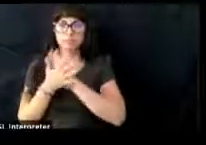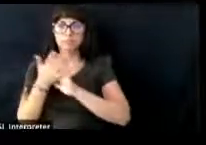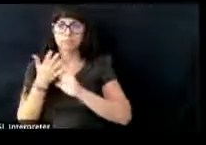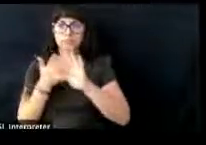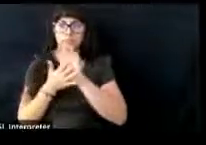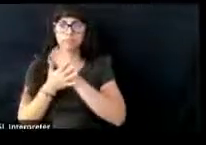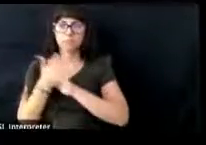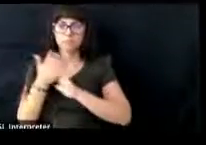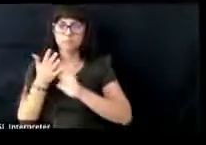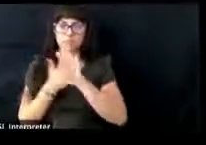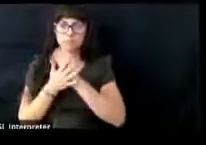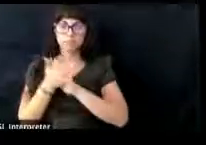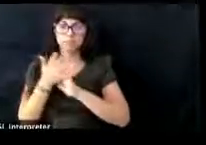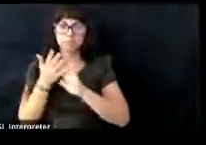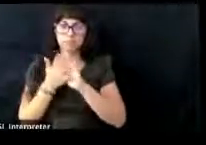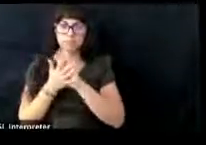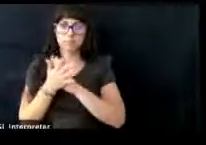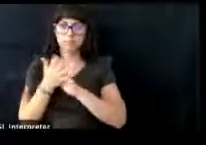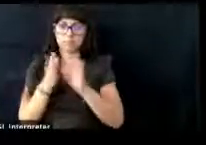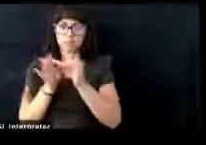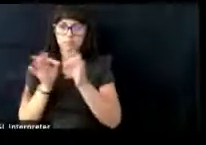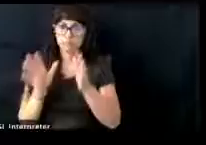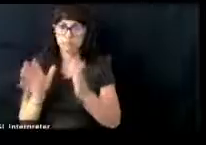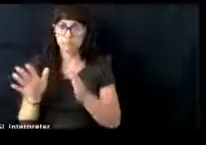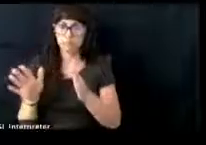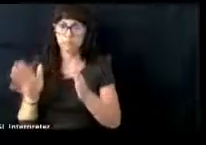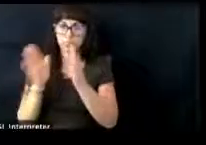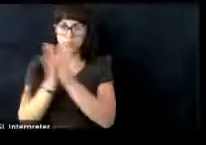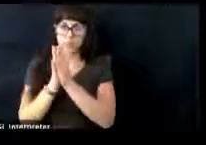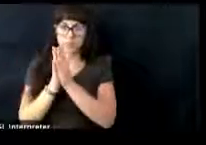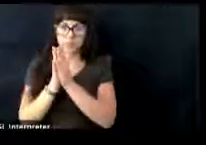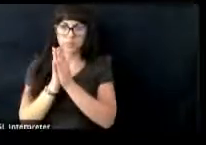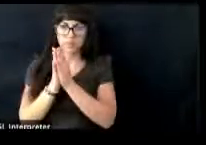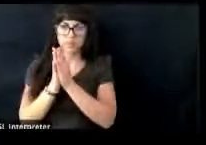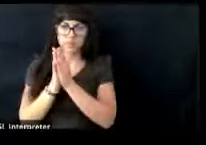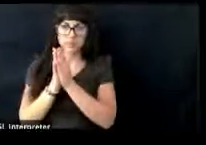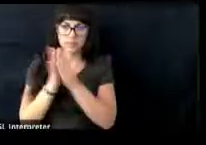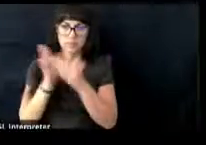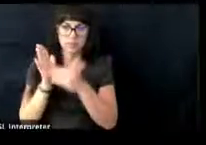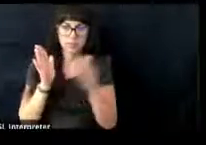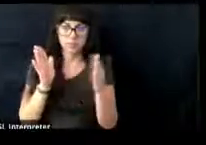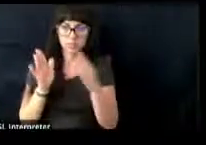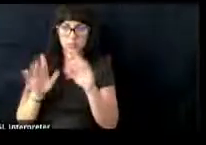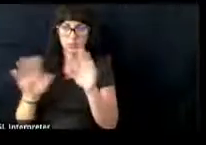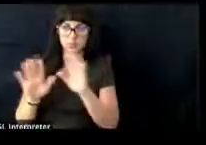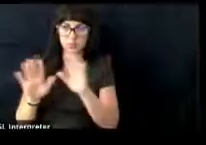The interpreter will ask the speaker to repeat the last part because there's an echo.